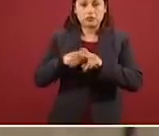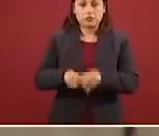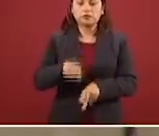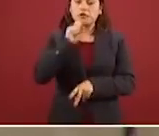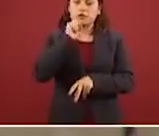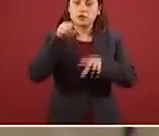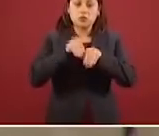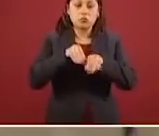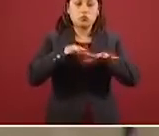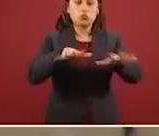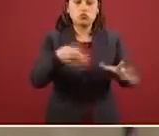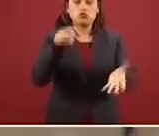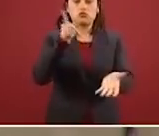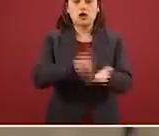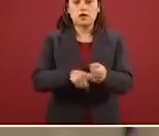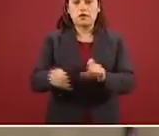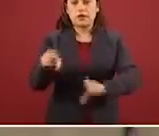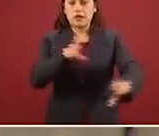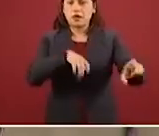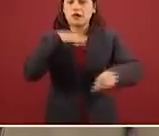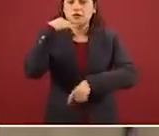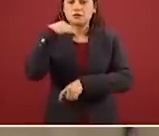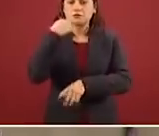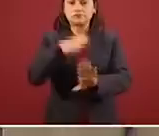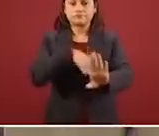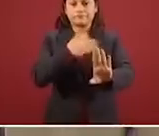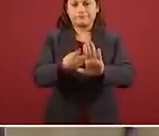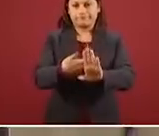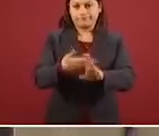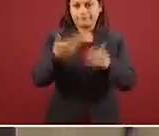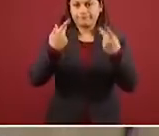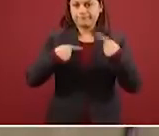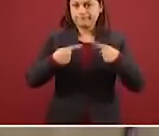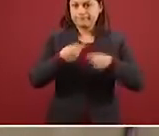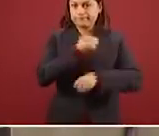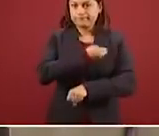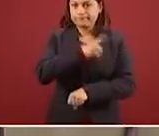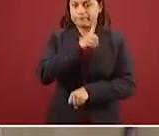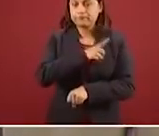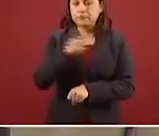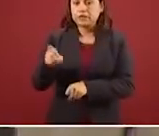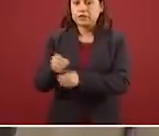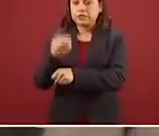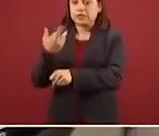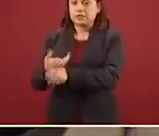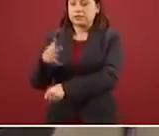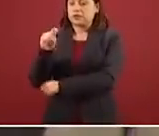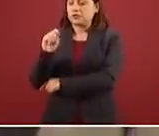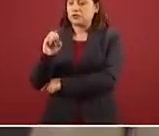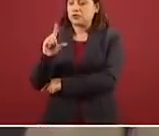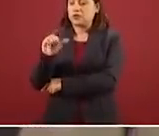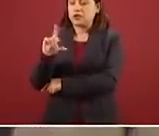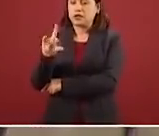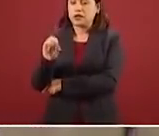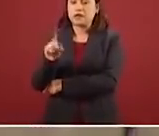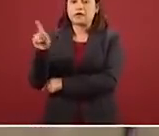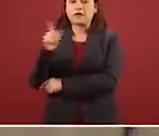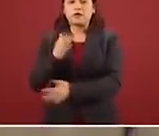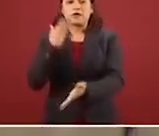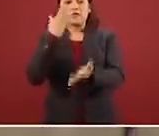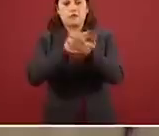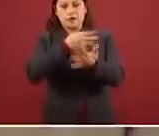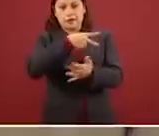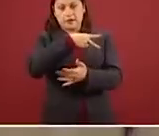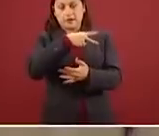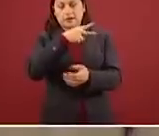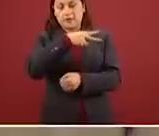contaminantes en el río que pueden afectar a la salud. El secretario Toledo anunció en su visita a Hermosillo que habrá un